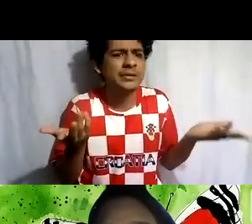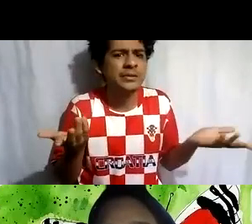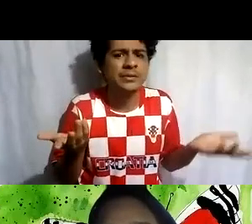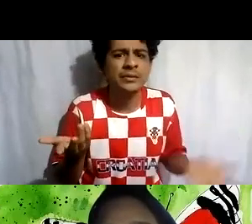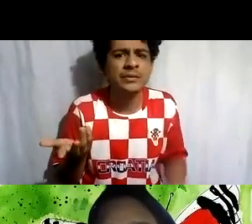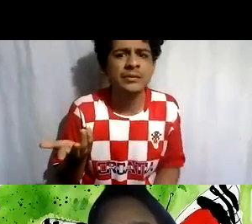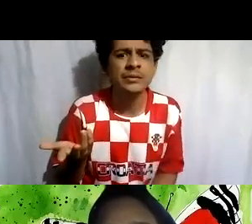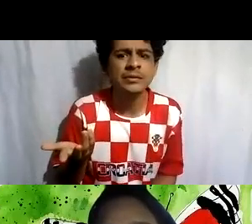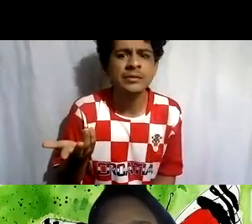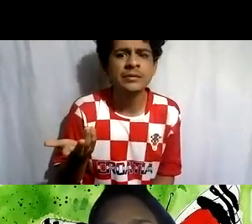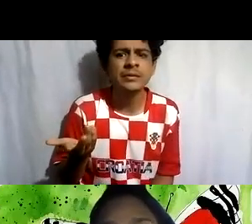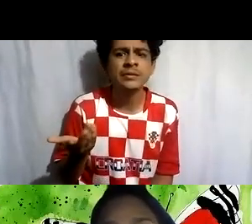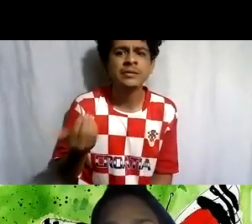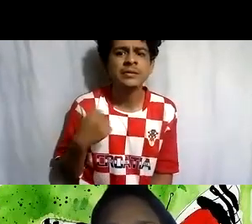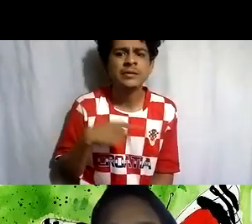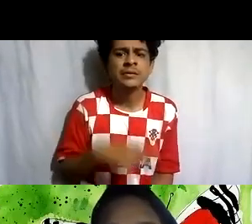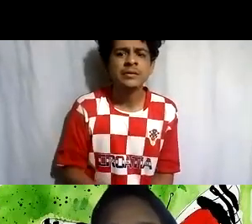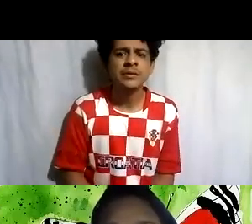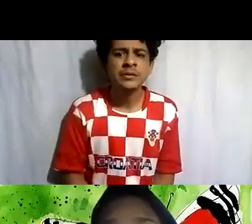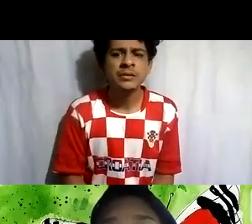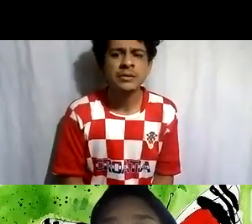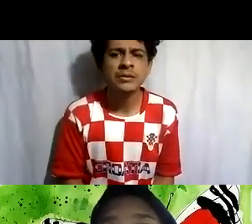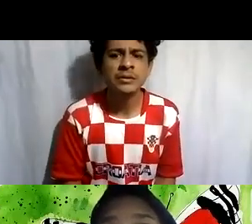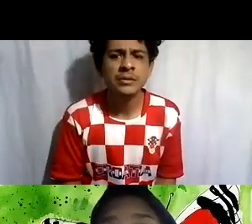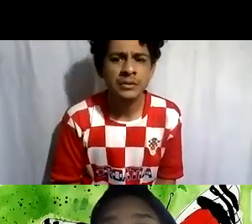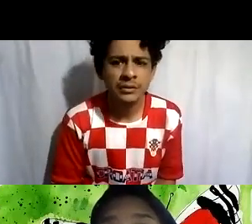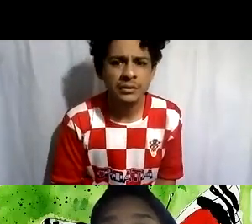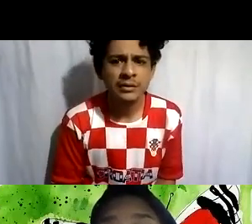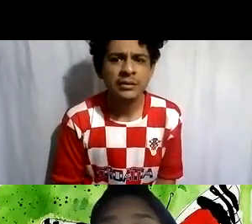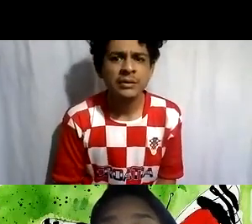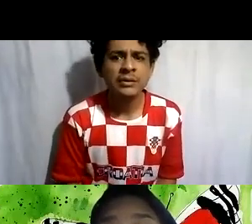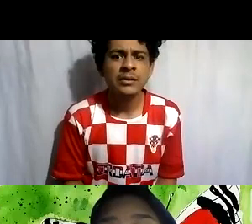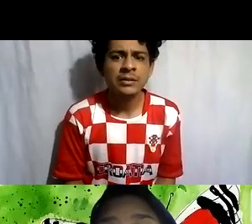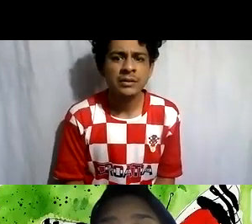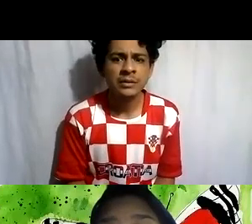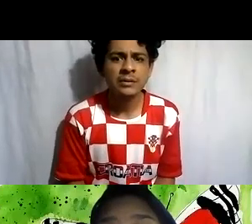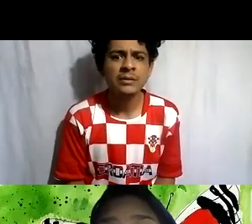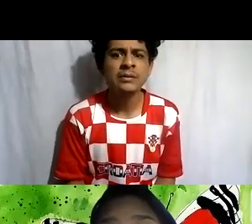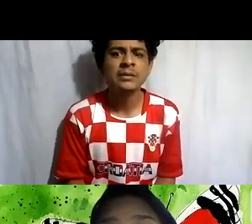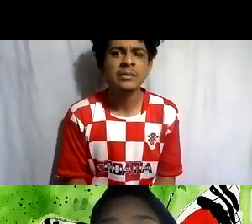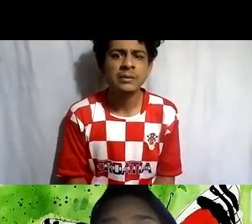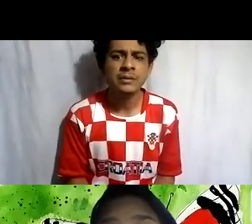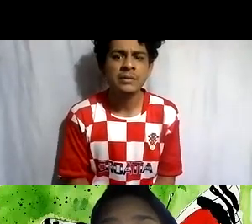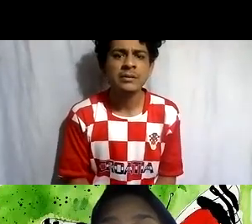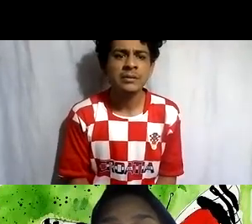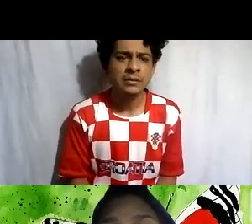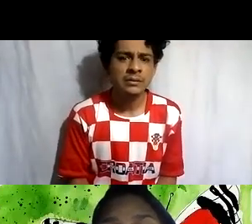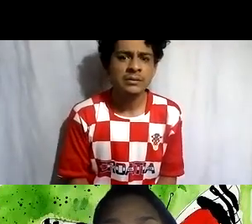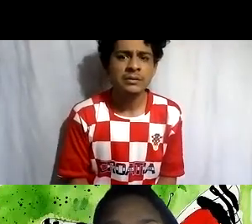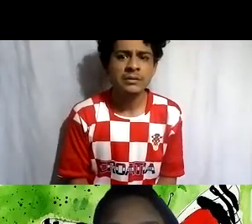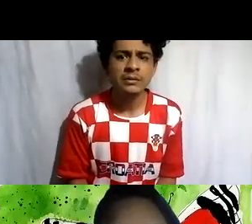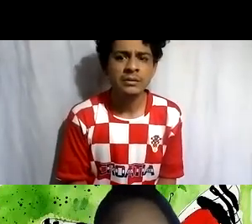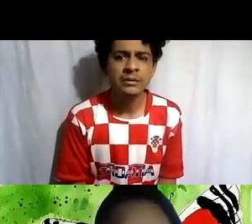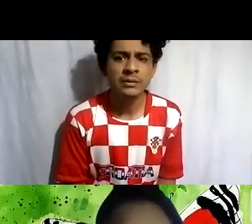con ella, sino que fueron donados a unos y a otras familias. Entonces yo pregunto, o sea, ¿qué se puede hacer con casos